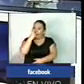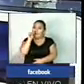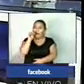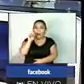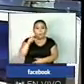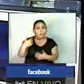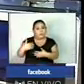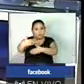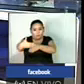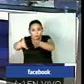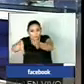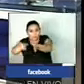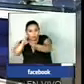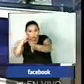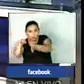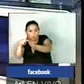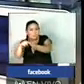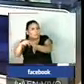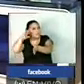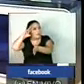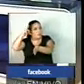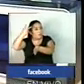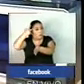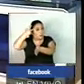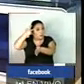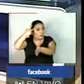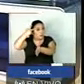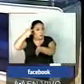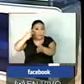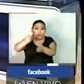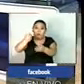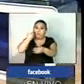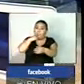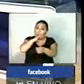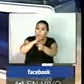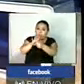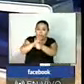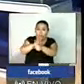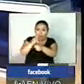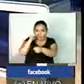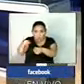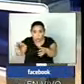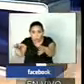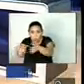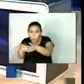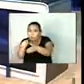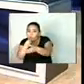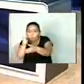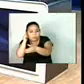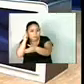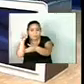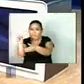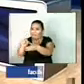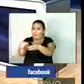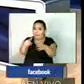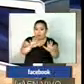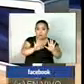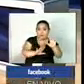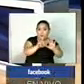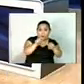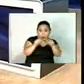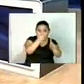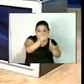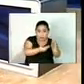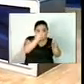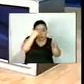cuidados intensivos esto nos muestra que este virus no afecta solamente a las personas de la tercera edad es una joven de 16